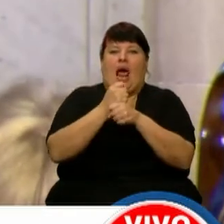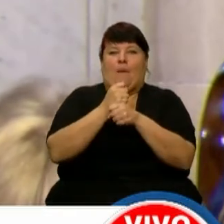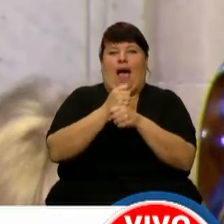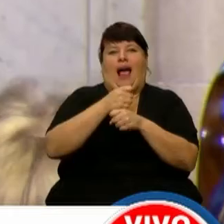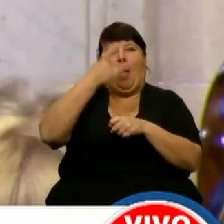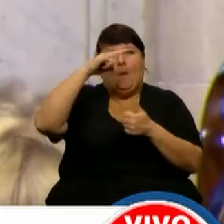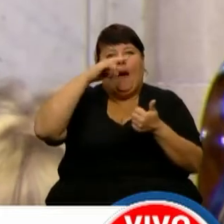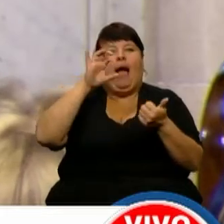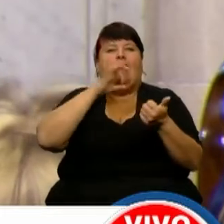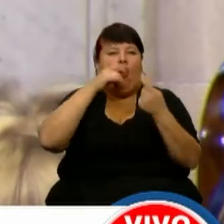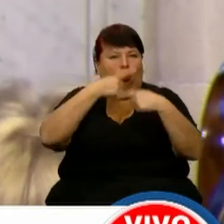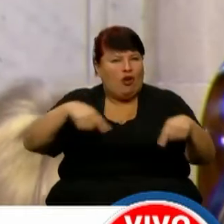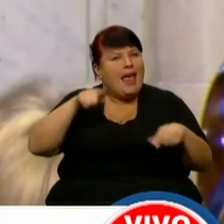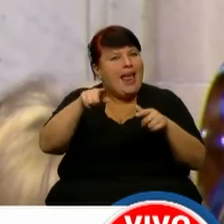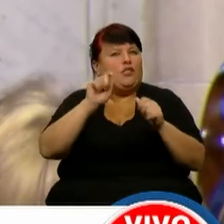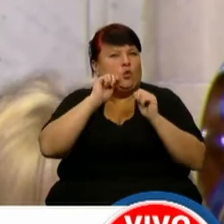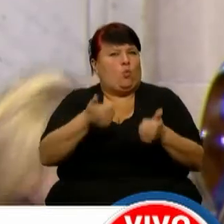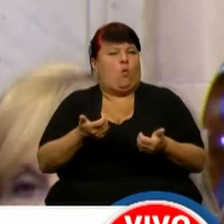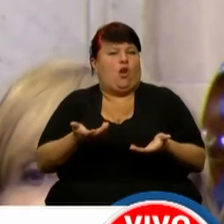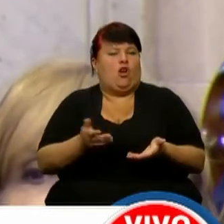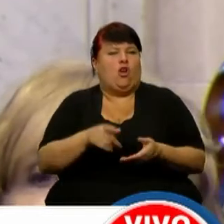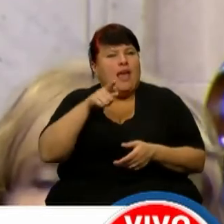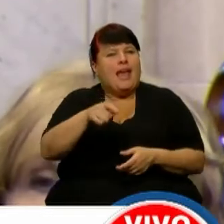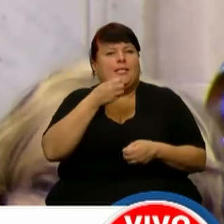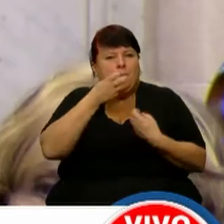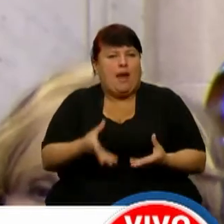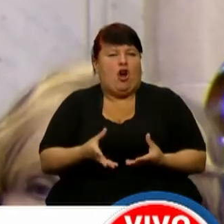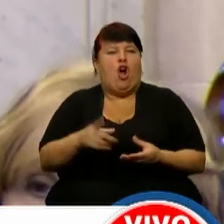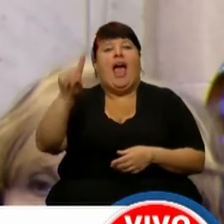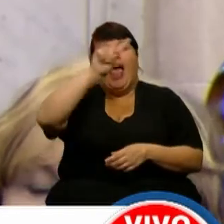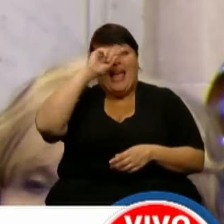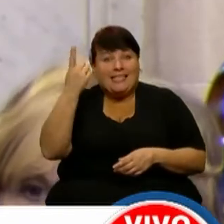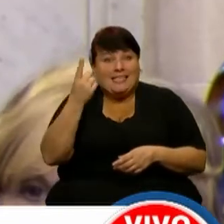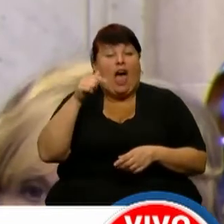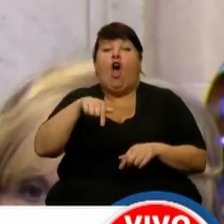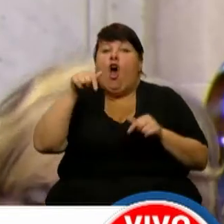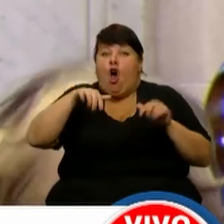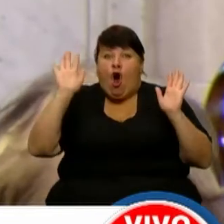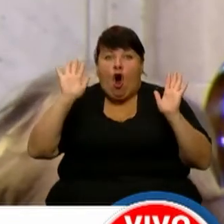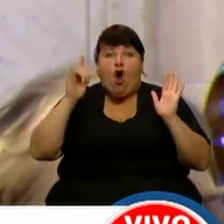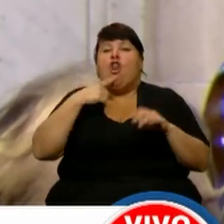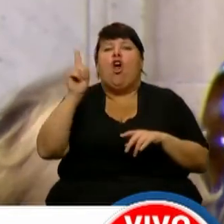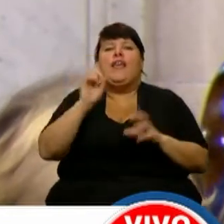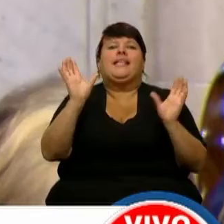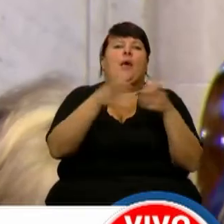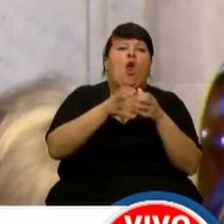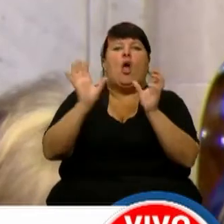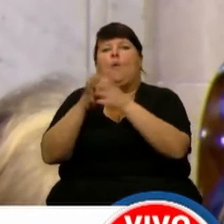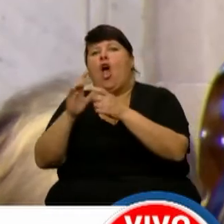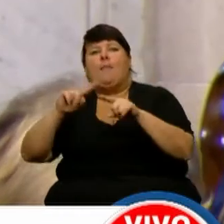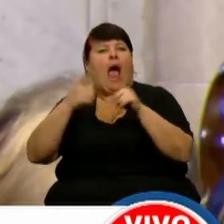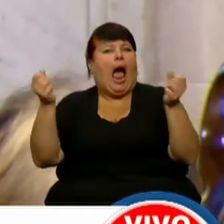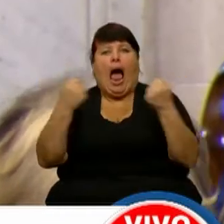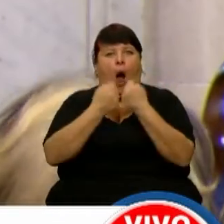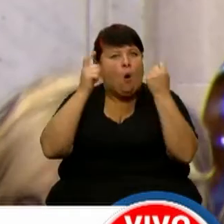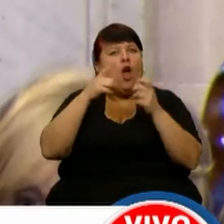actividad ganadera. Y esto es lo bueno. Esto es lo bueno, en donde el Estado, y hoy sin decir que un partido o otro, se ponen de